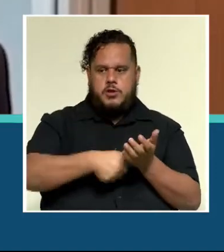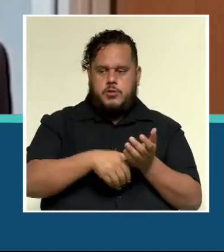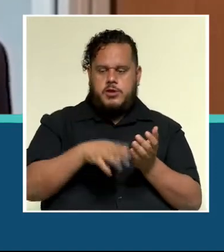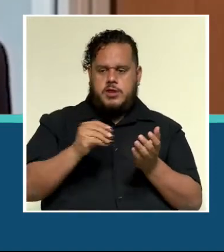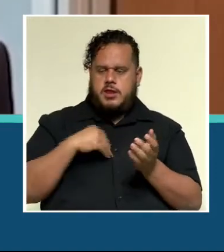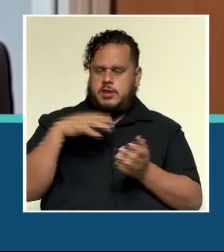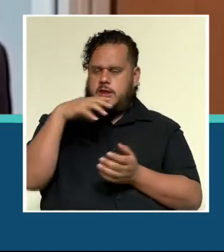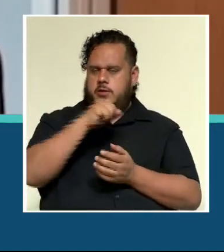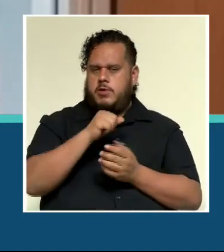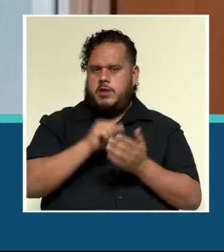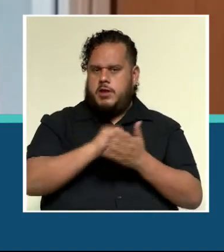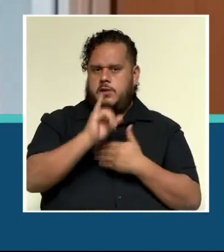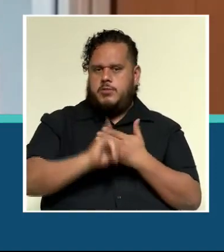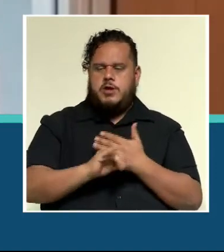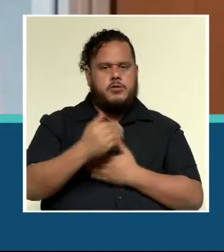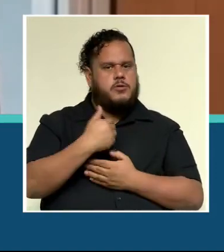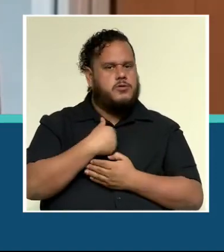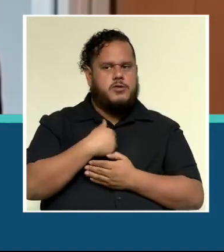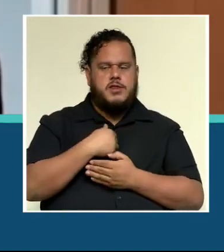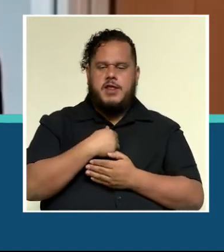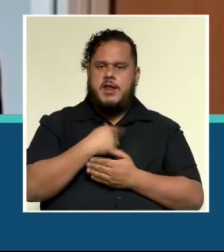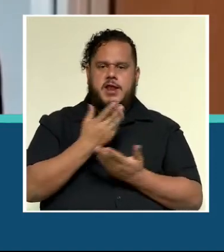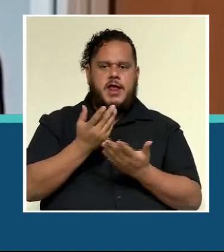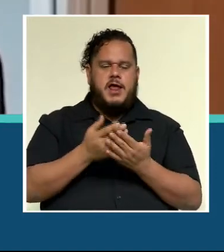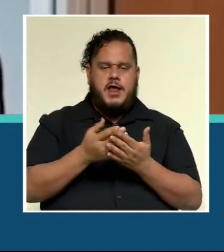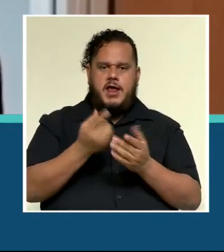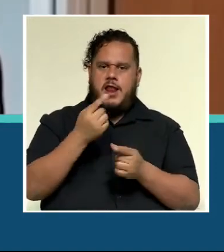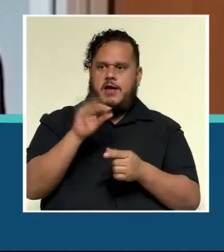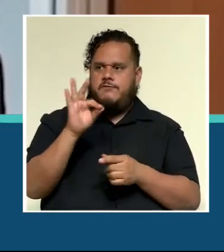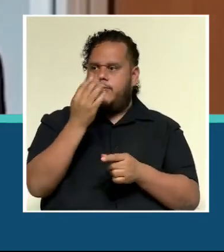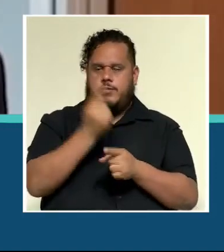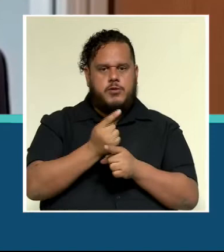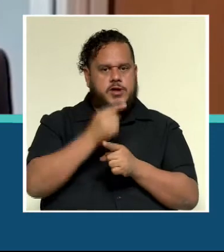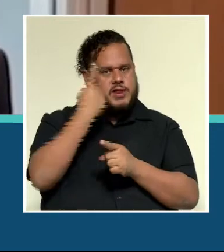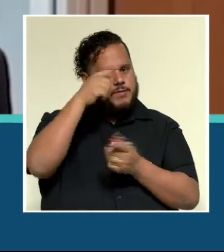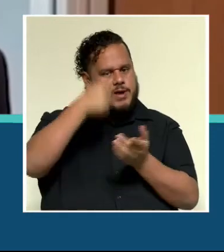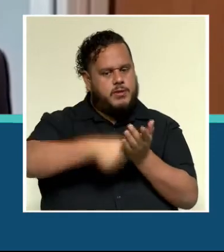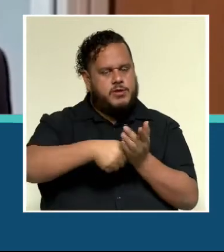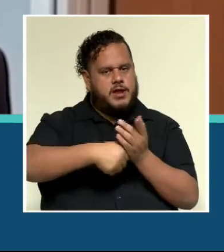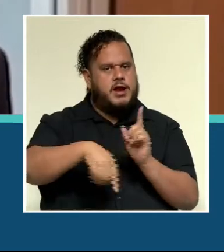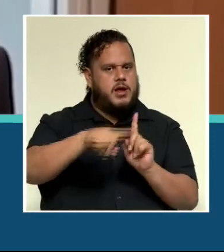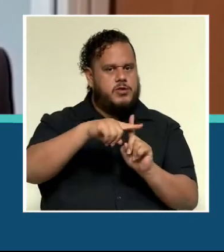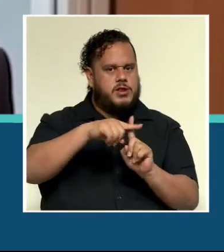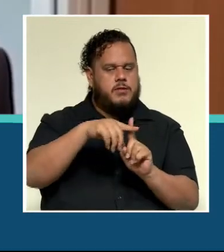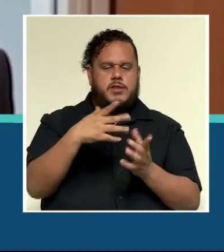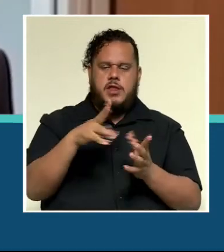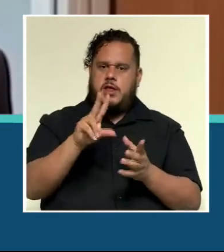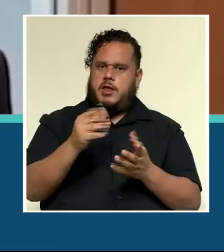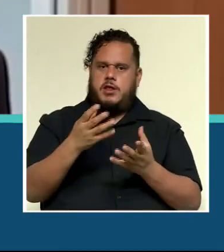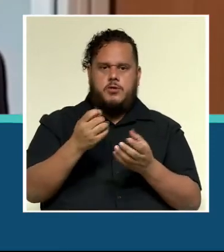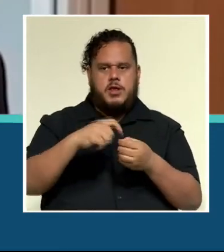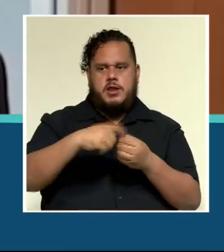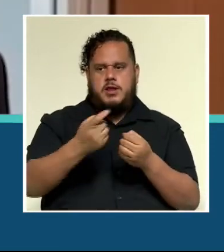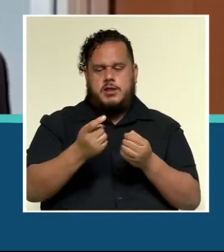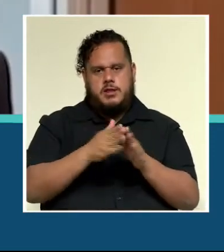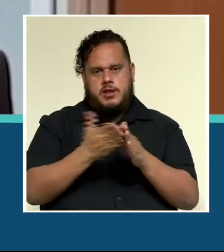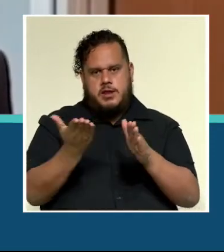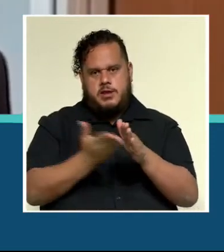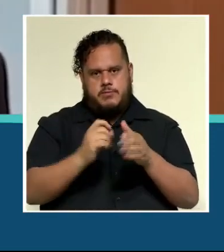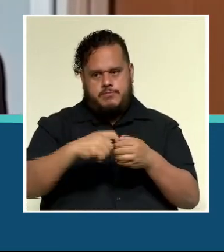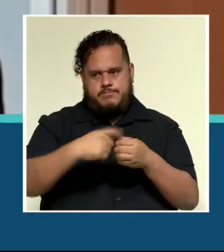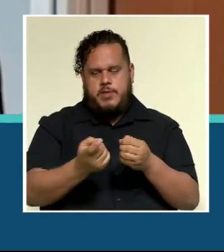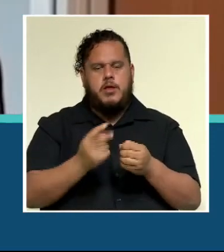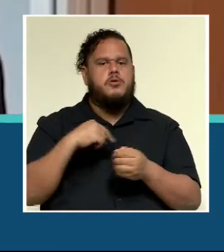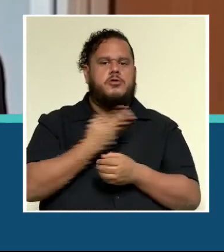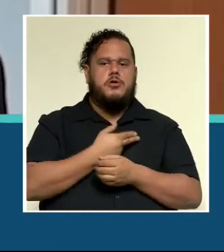cuenta que el proyecto no tiene la viabilidad para ser votado positivamente y simplemente lo quieren desconvocar. Pero nosotros hemos